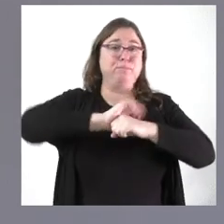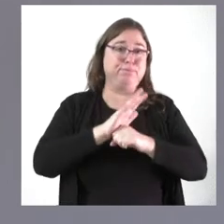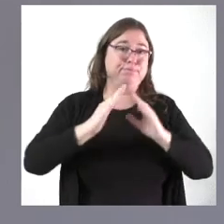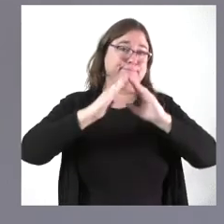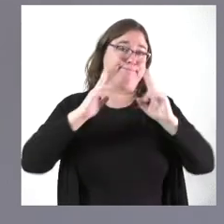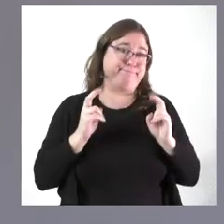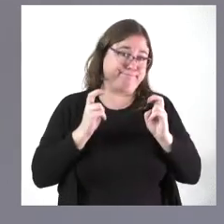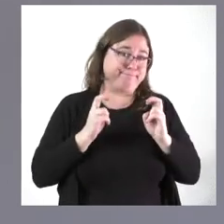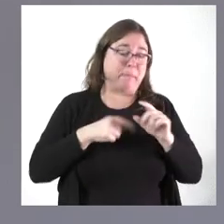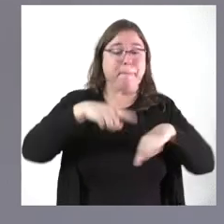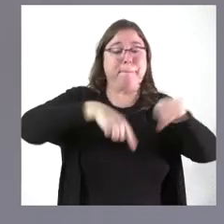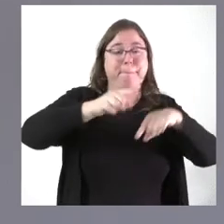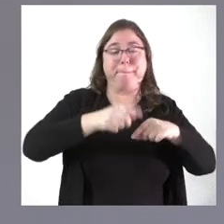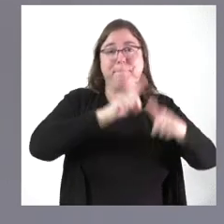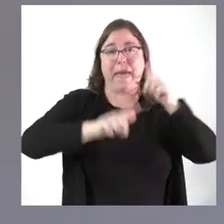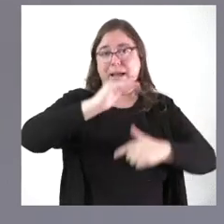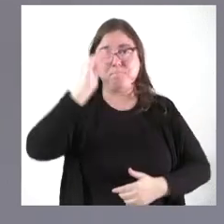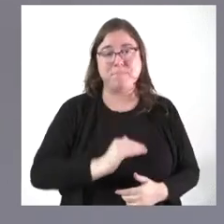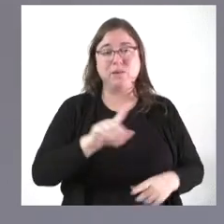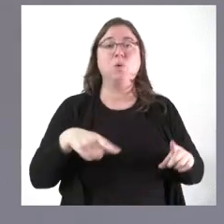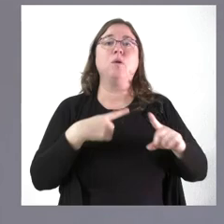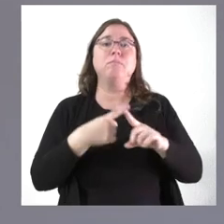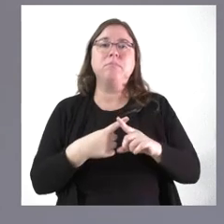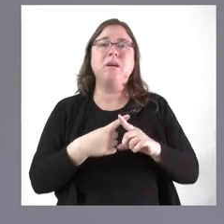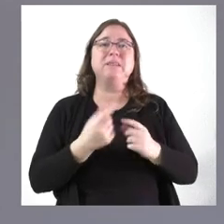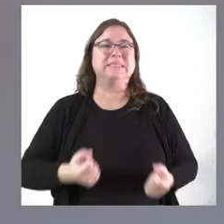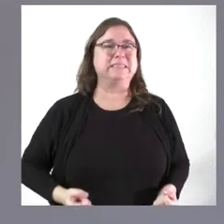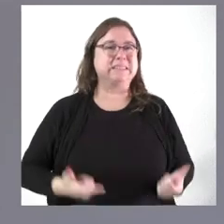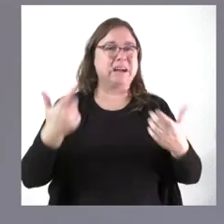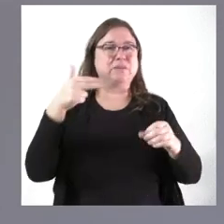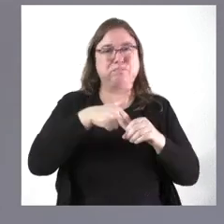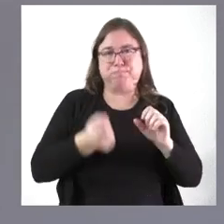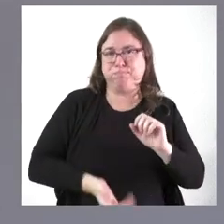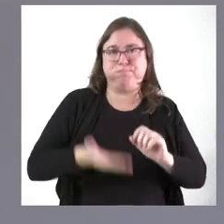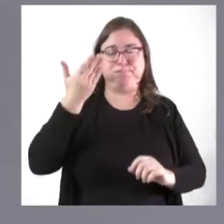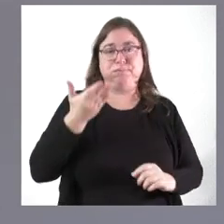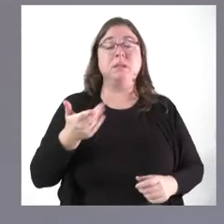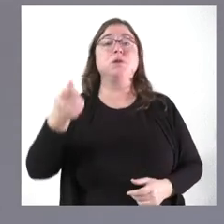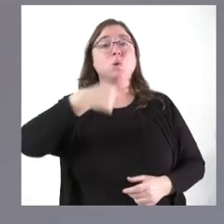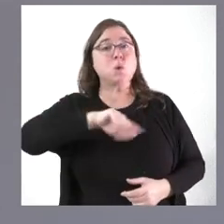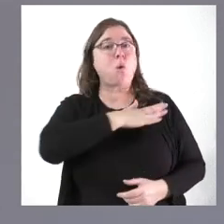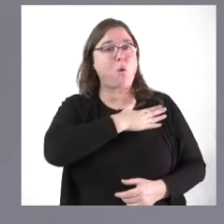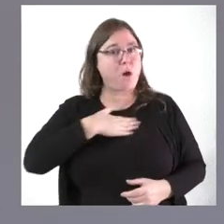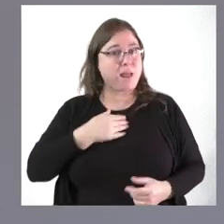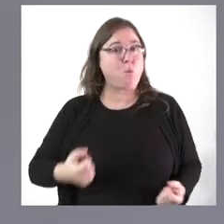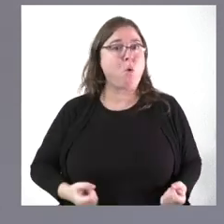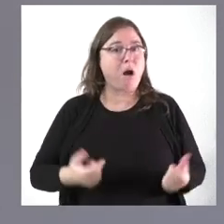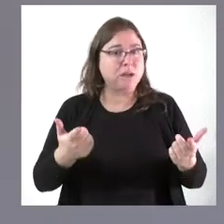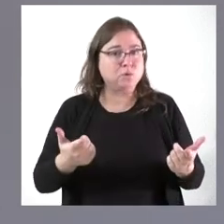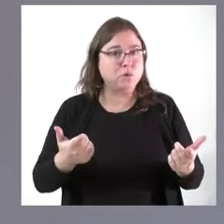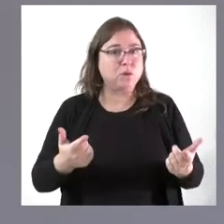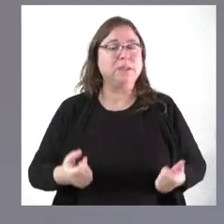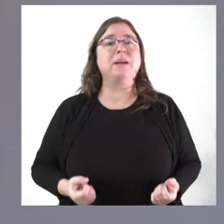el número de viajeros en este tipo de líneas Y en segundo lugar porque el coste y el transporte ha crecido Nosotros hemos querido que este coste este incremento